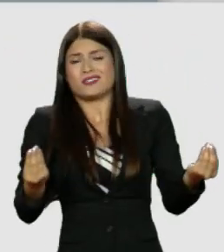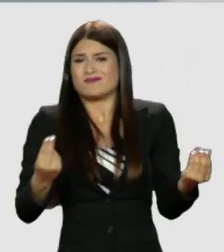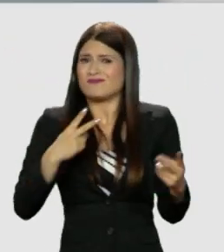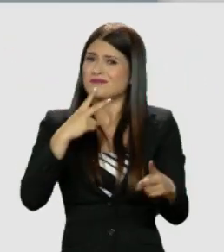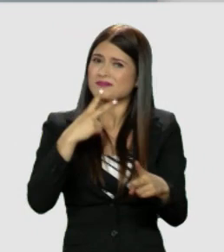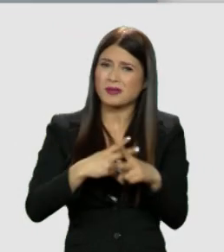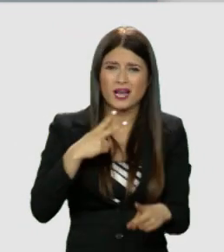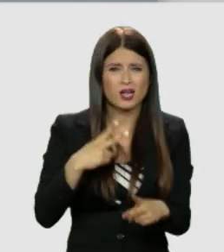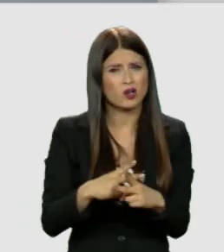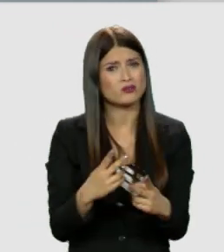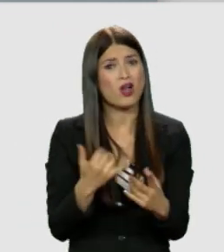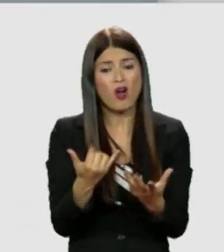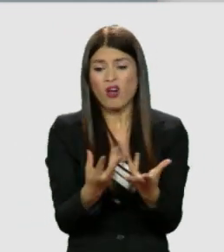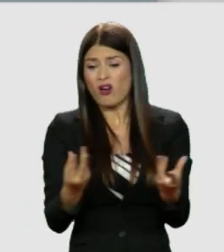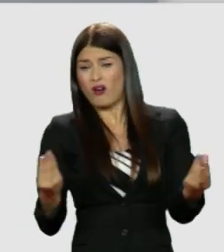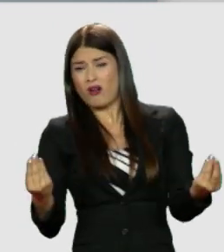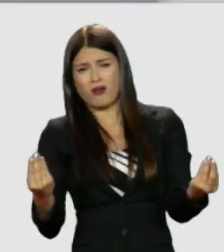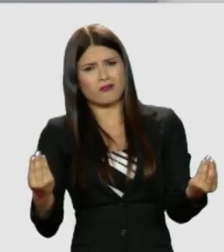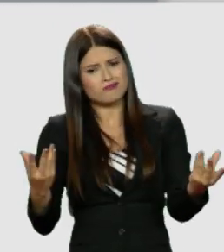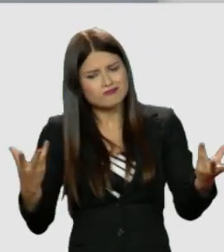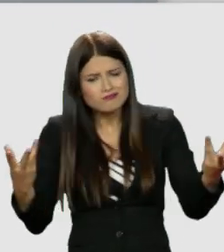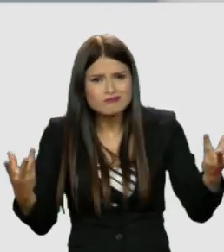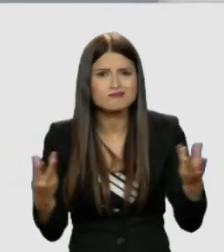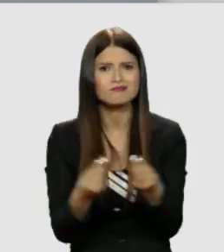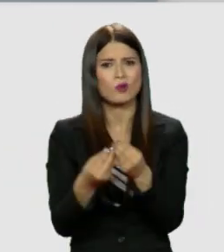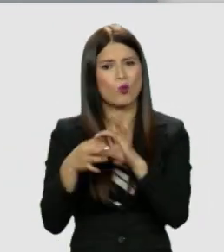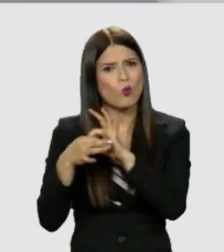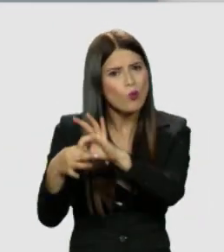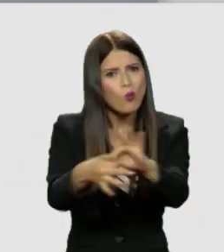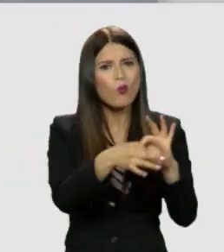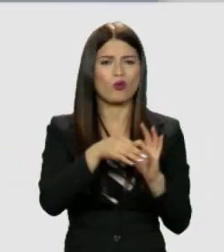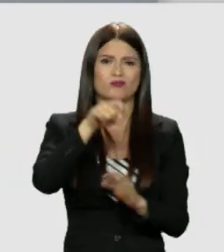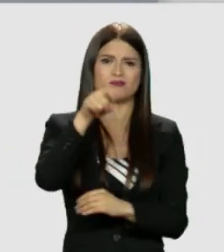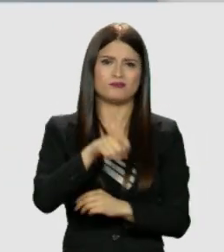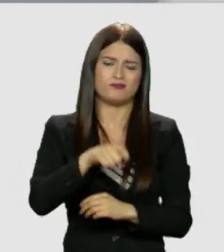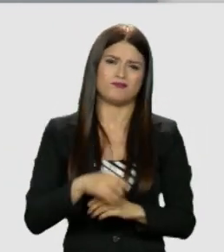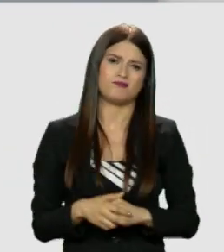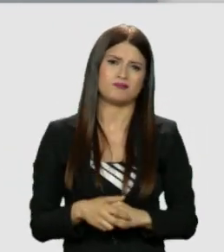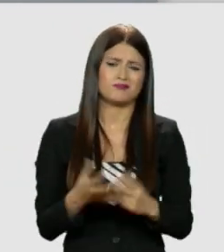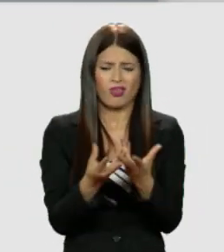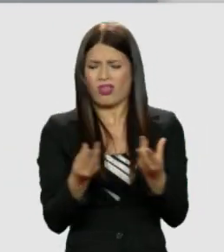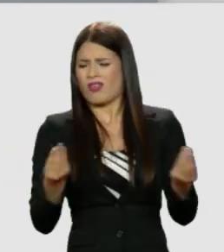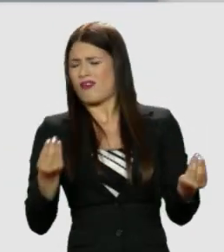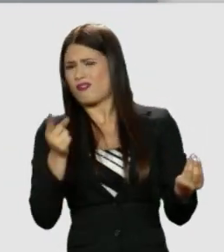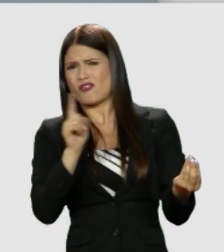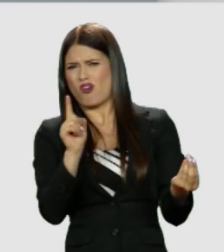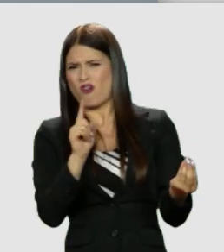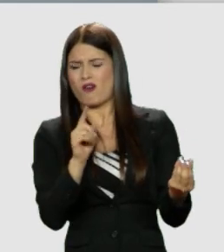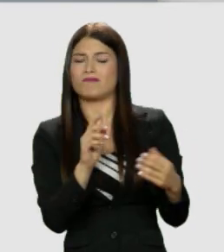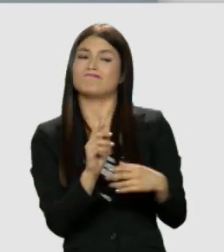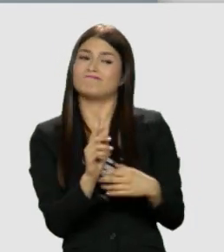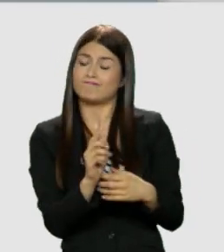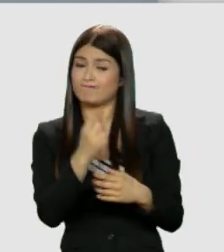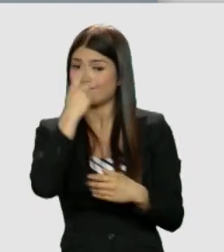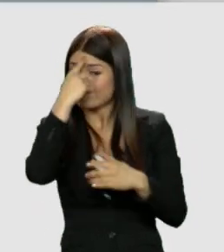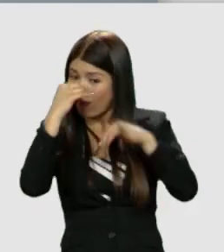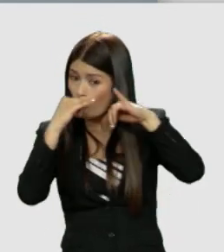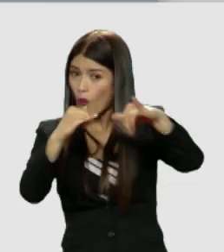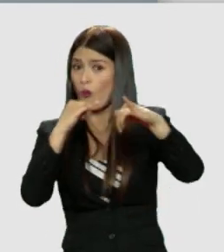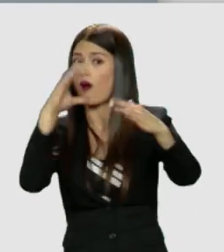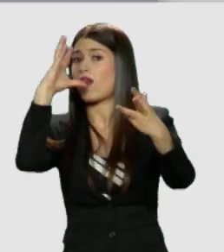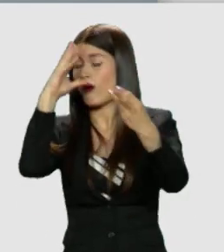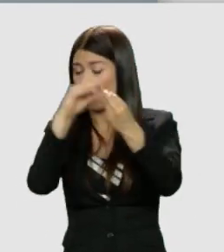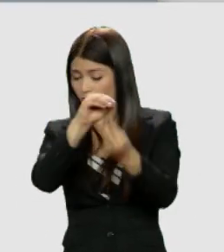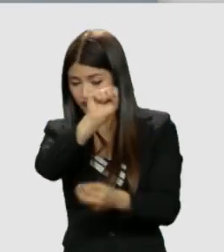momento de la unión no de la división estoy de acuerdo con ellos mi deber como